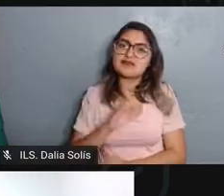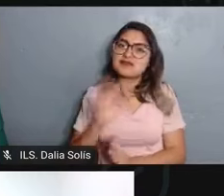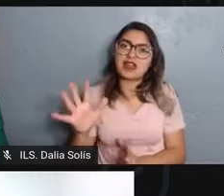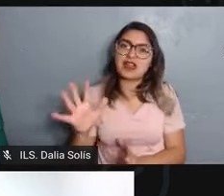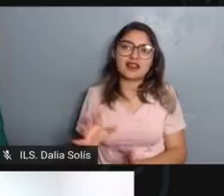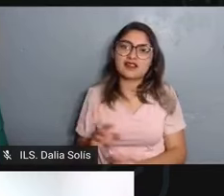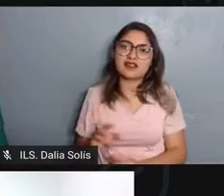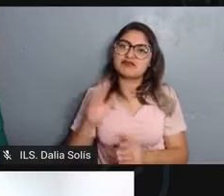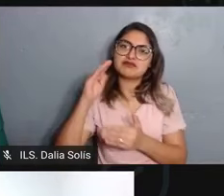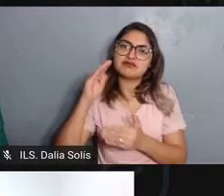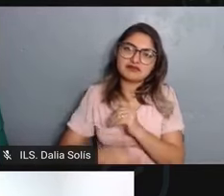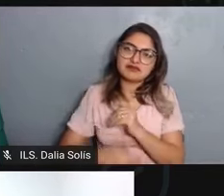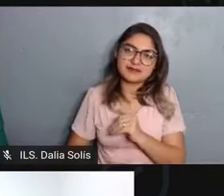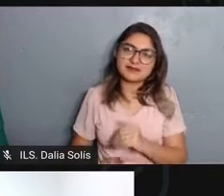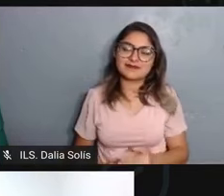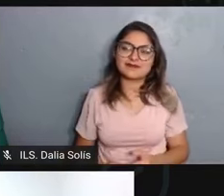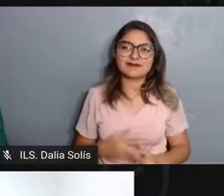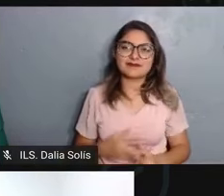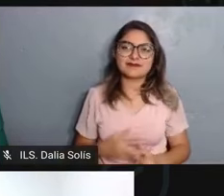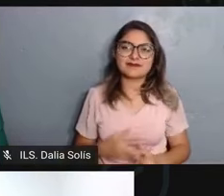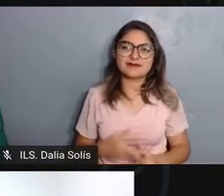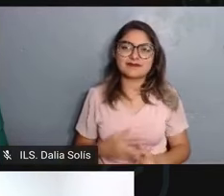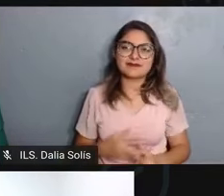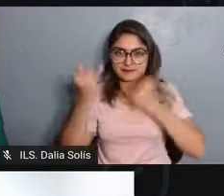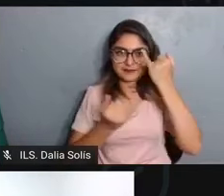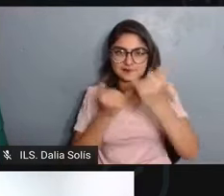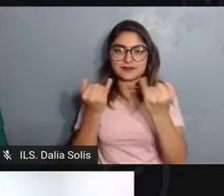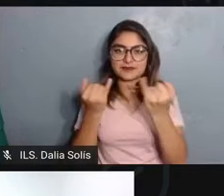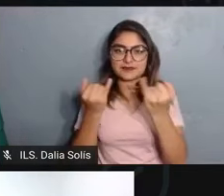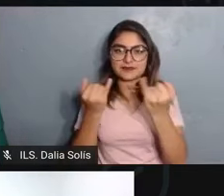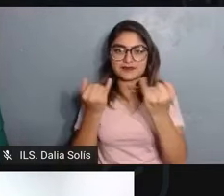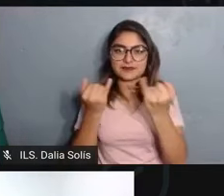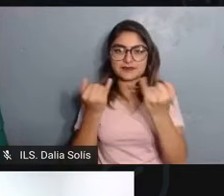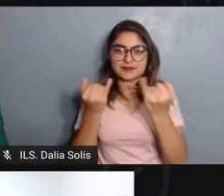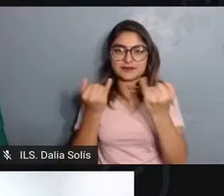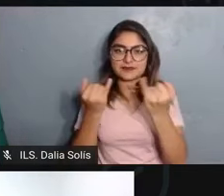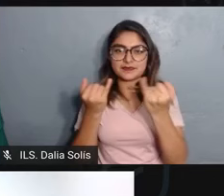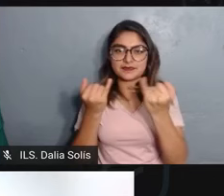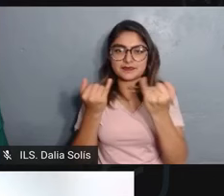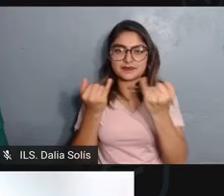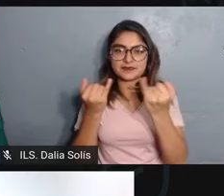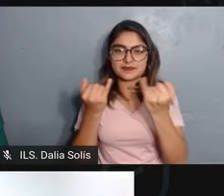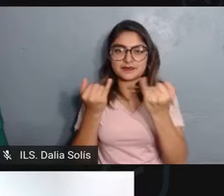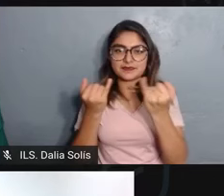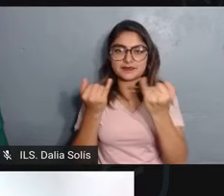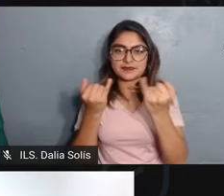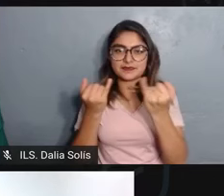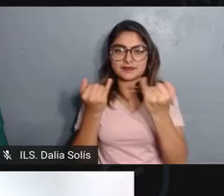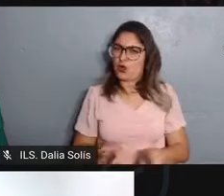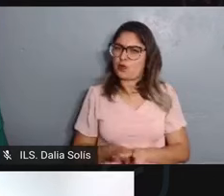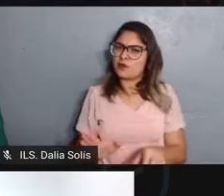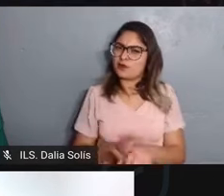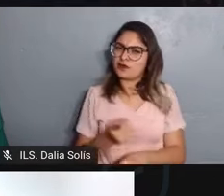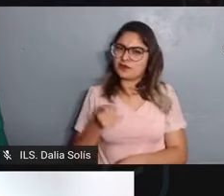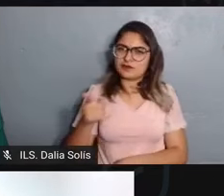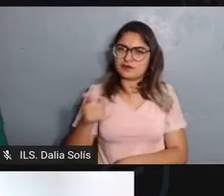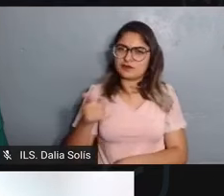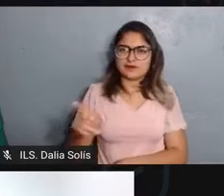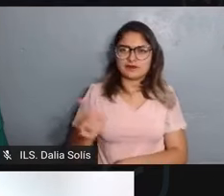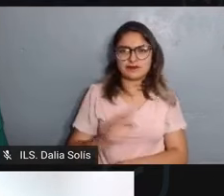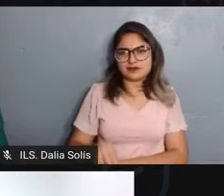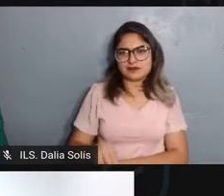casar? No, pero ¿por qué? No, tú ya no estás para eso. O sea, cuando, sobre todo cuando enviuda por